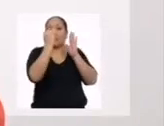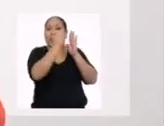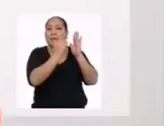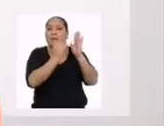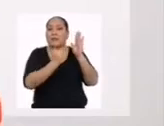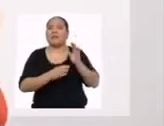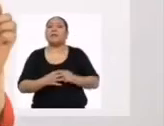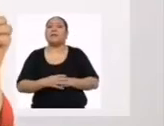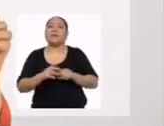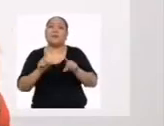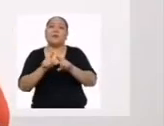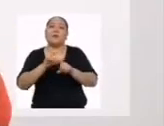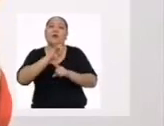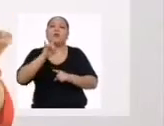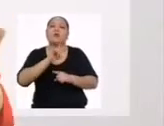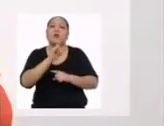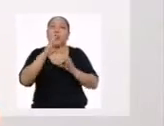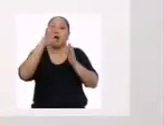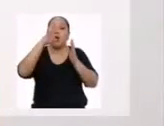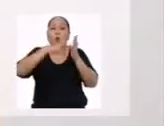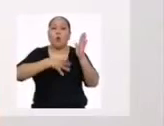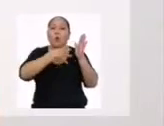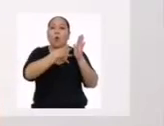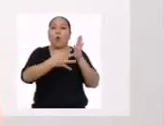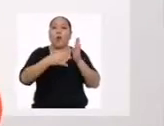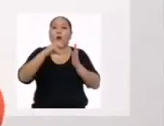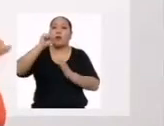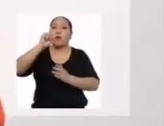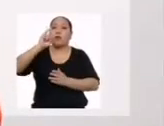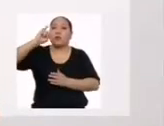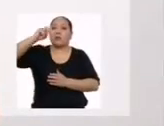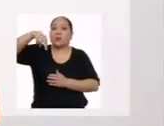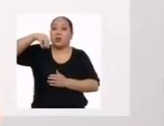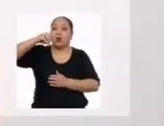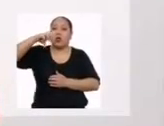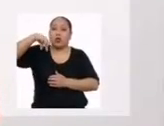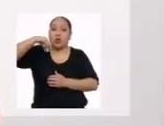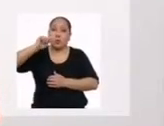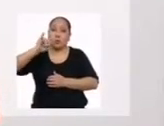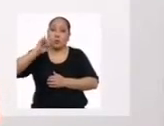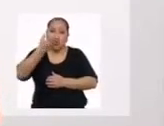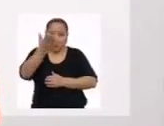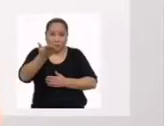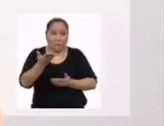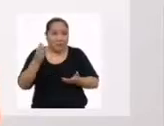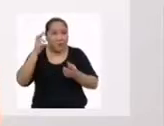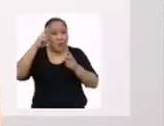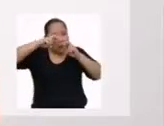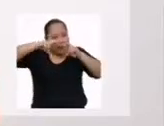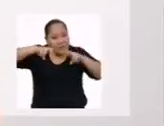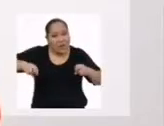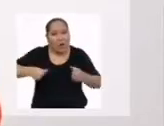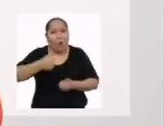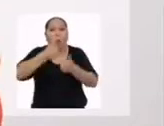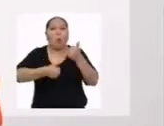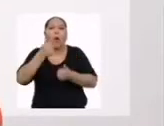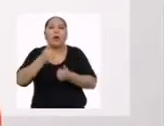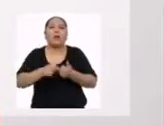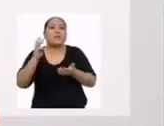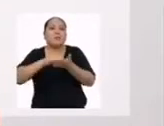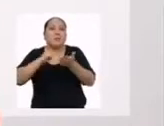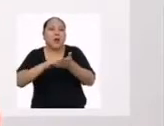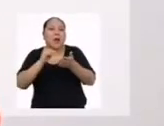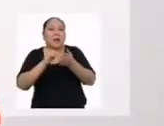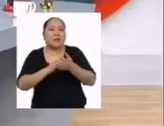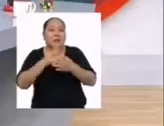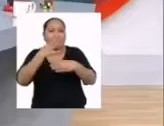puedes usar un cuadro sinóptico. Te reto a que investigues de qué otras formas puedes planificar la redacción de tu texto o a crear tu propia